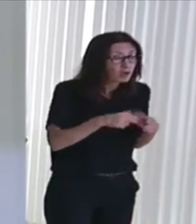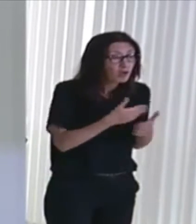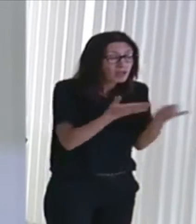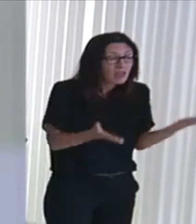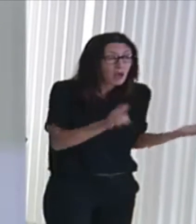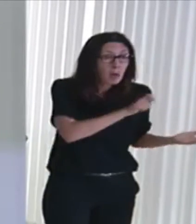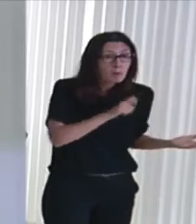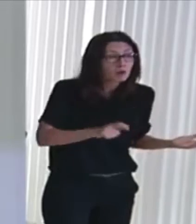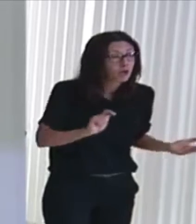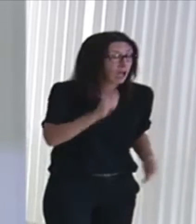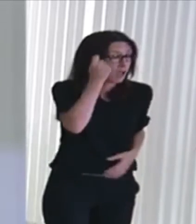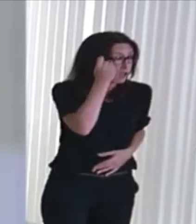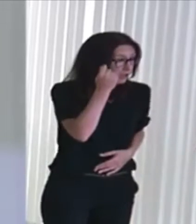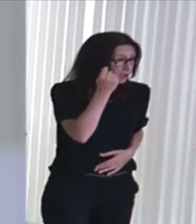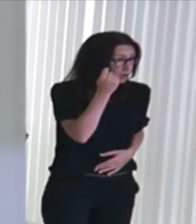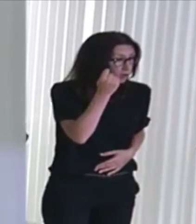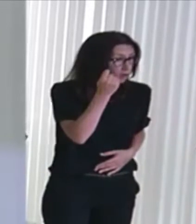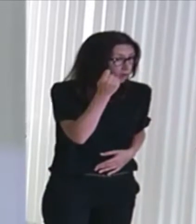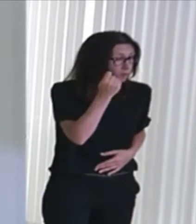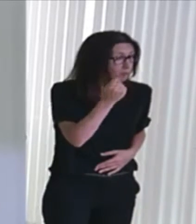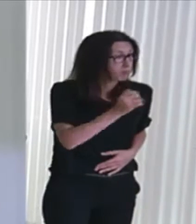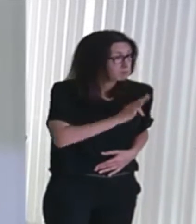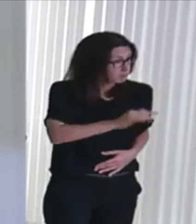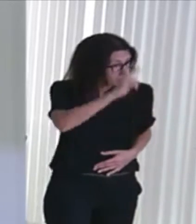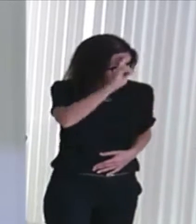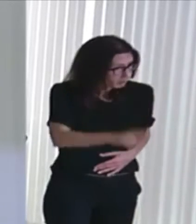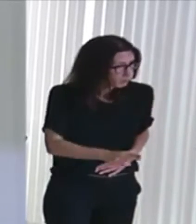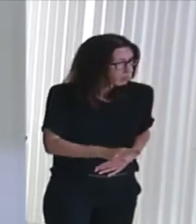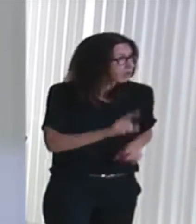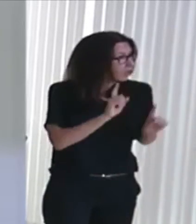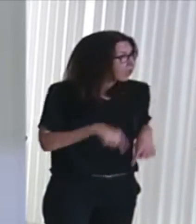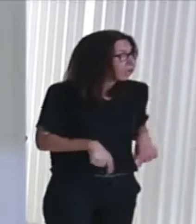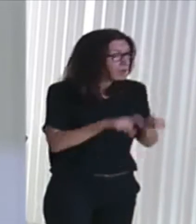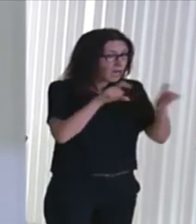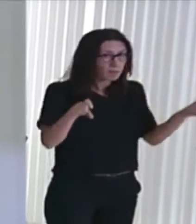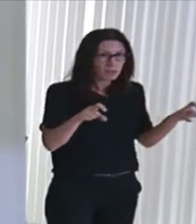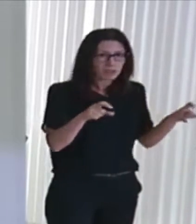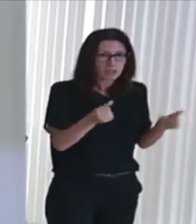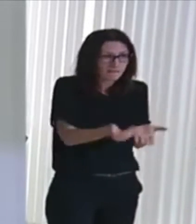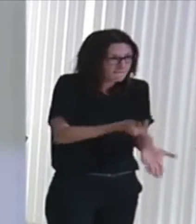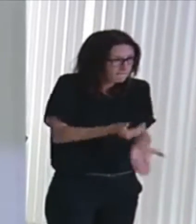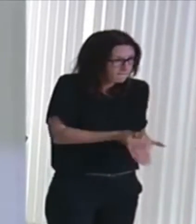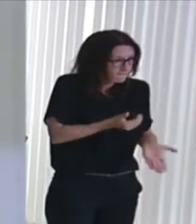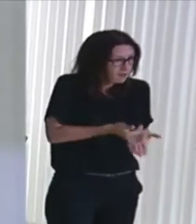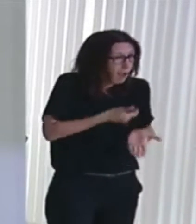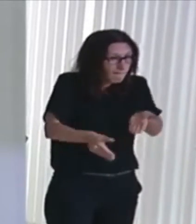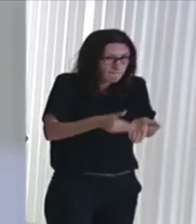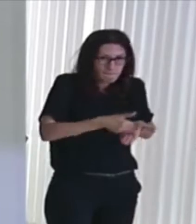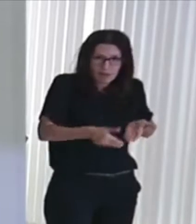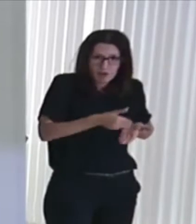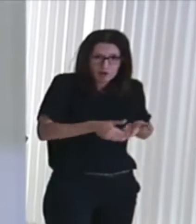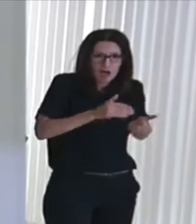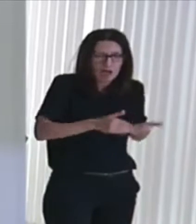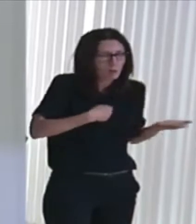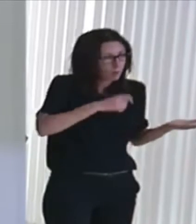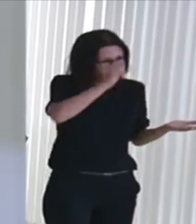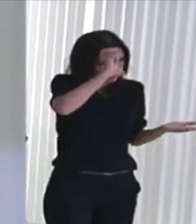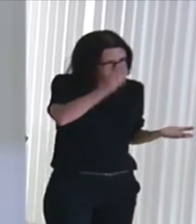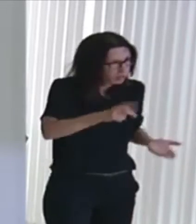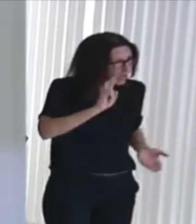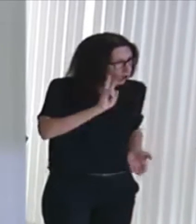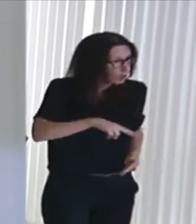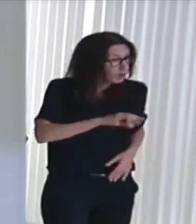los que triunfan, premia a las startups millonarias, que las rondas de financiación millonarias,